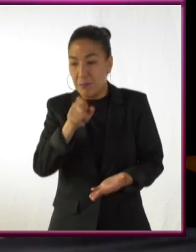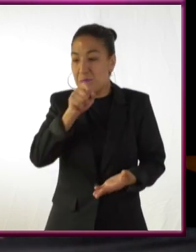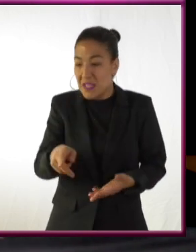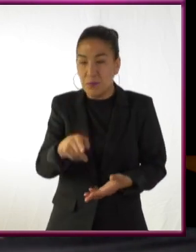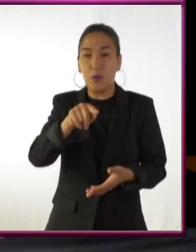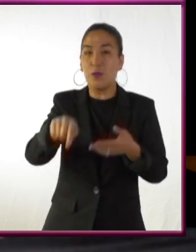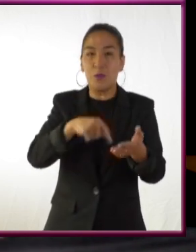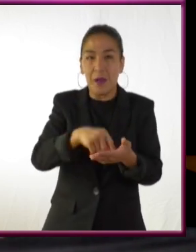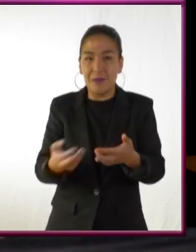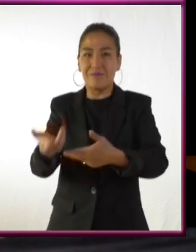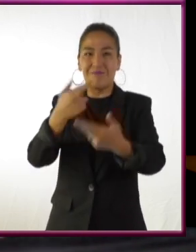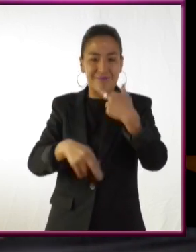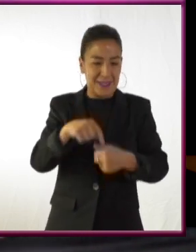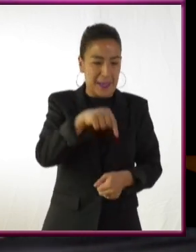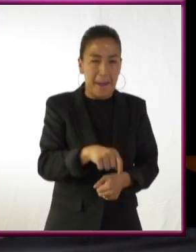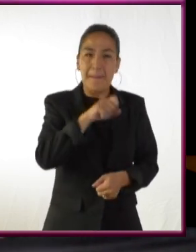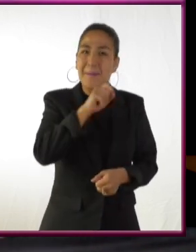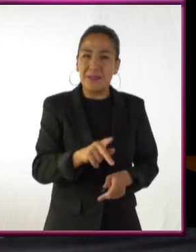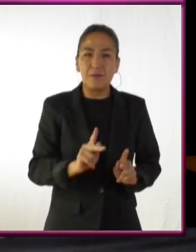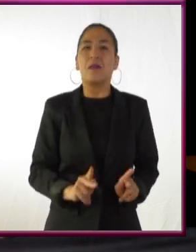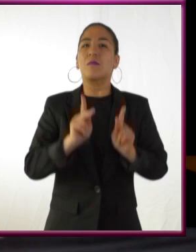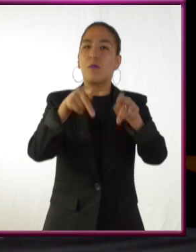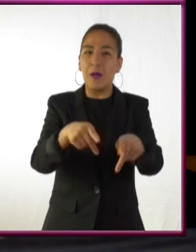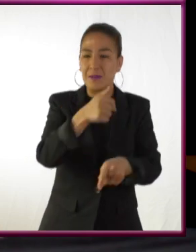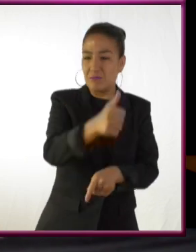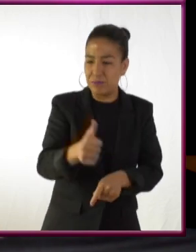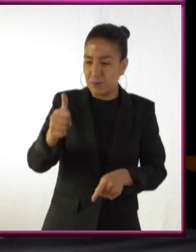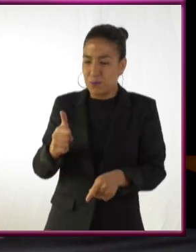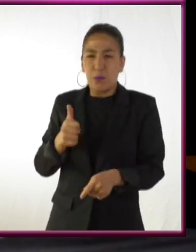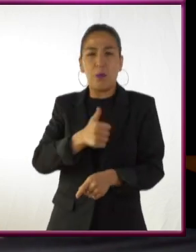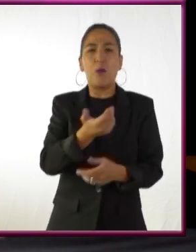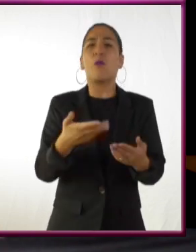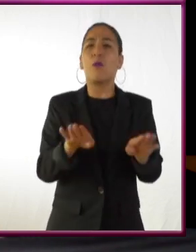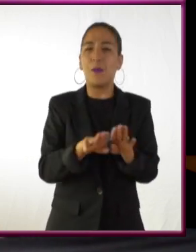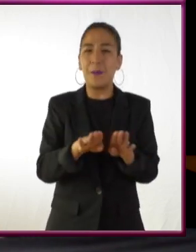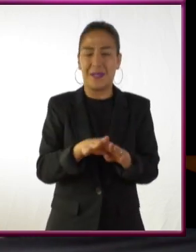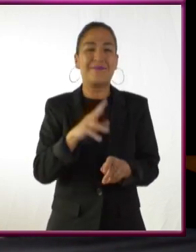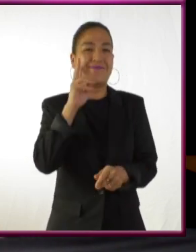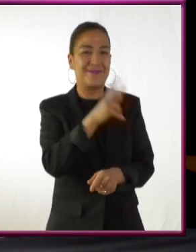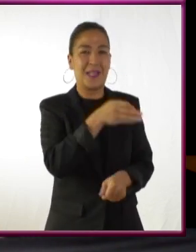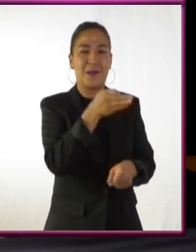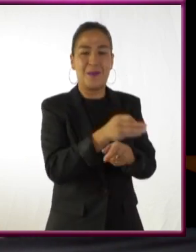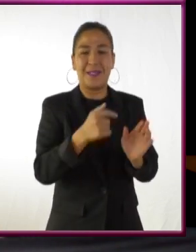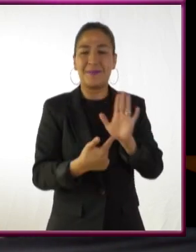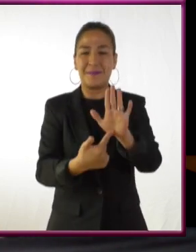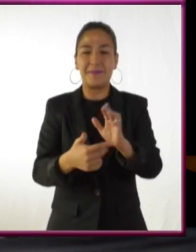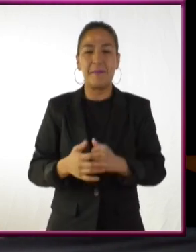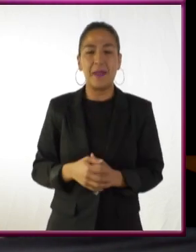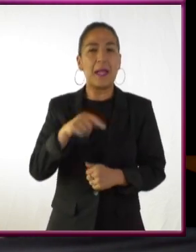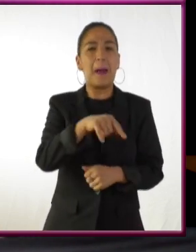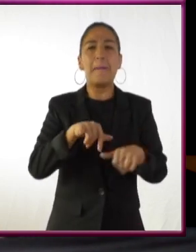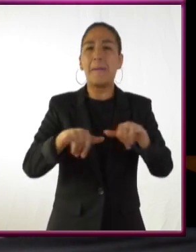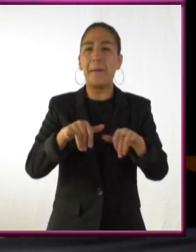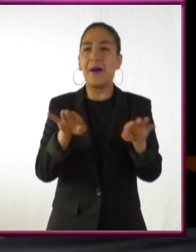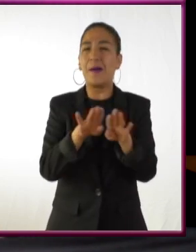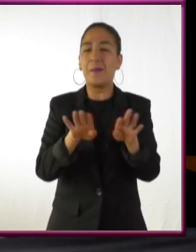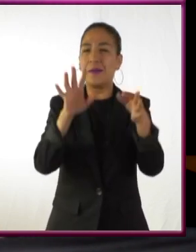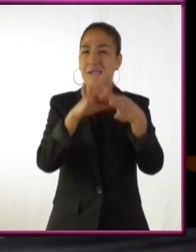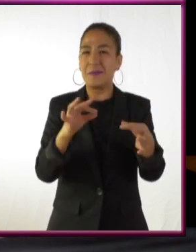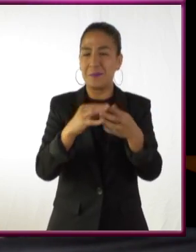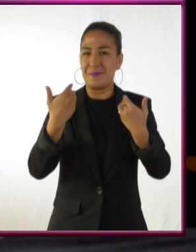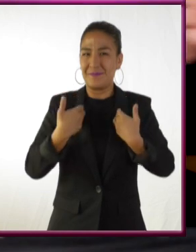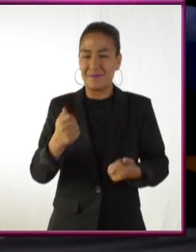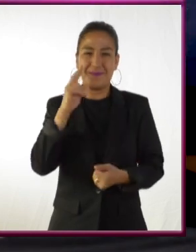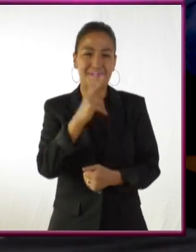mismo punto cruzando solamente una vez cada puente. Y mira, aquí tengo el mapa